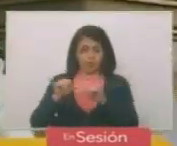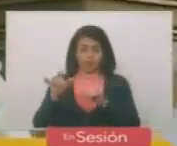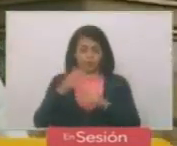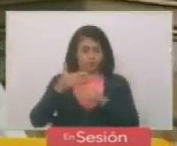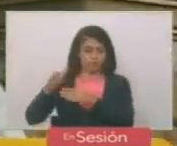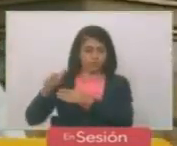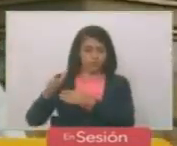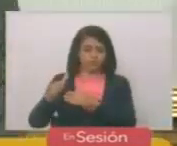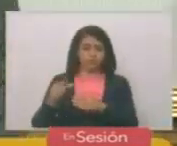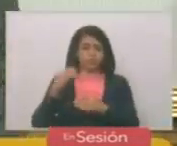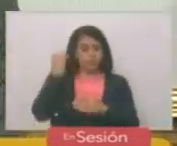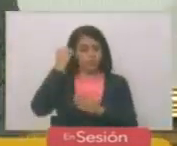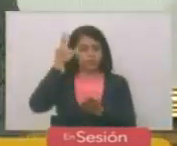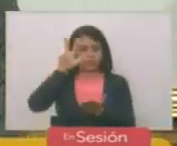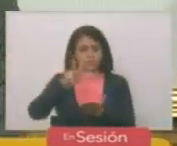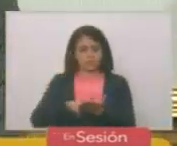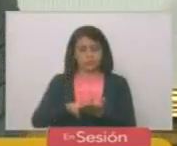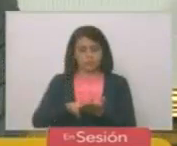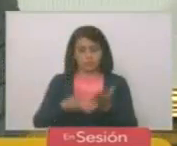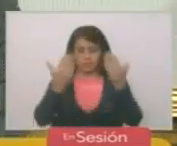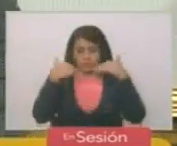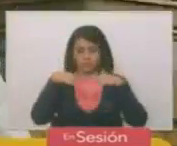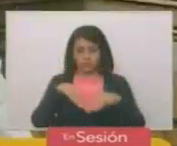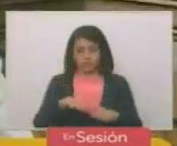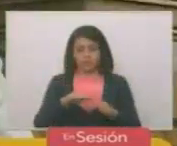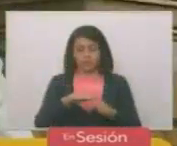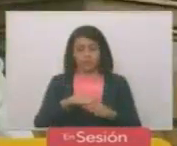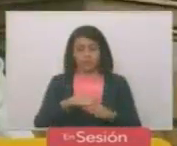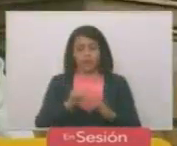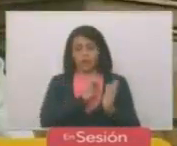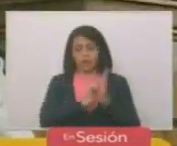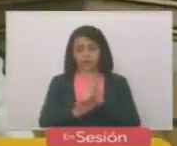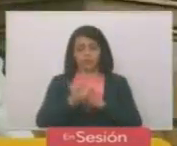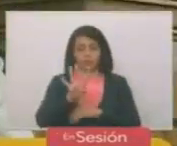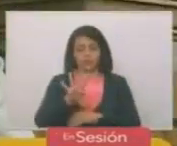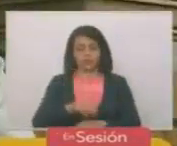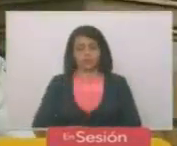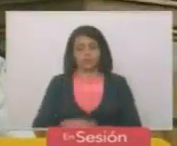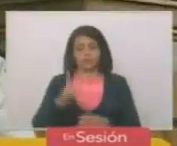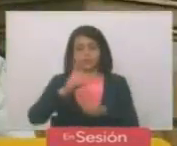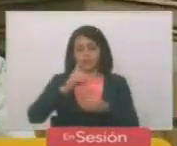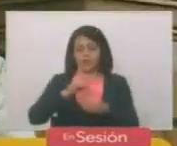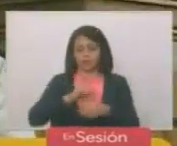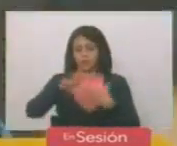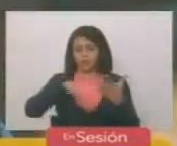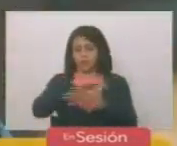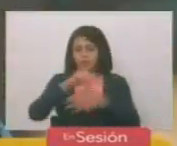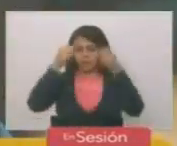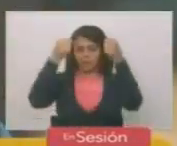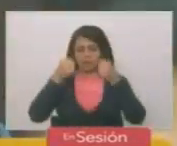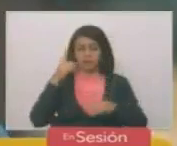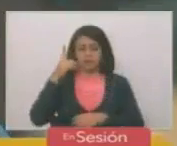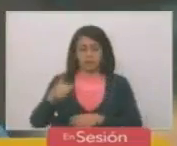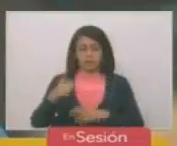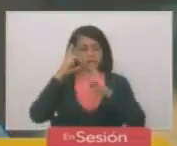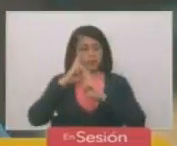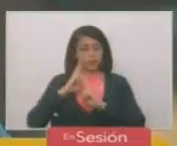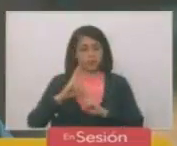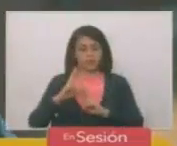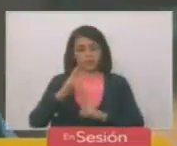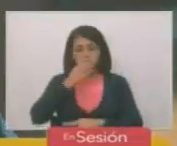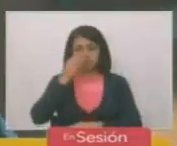discriminación. En consideración. Aprobado. Siguiente. Artículo 4. El registro de antecedentes penales debe respetar